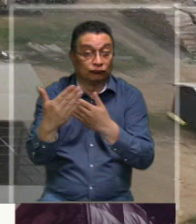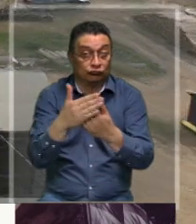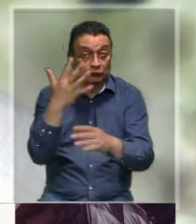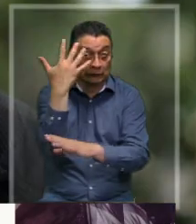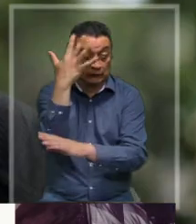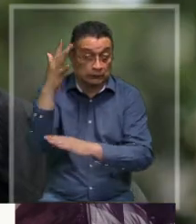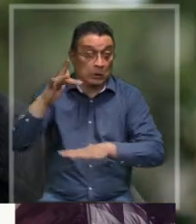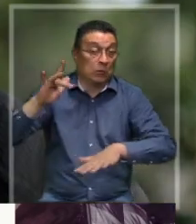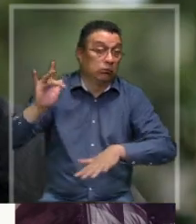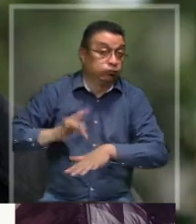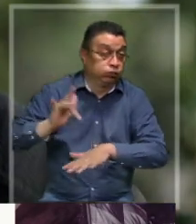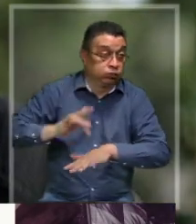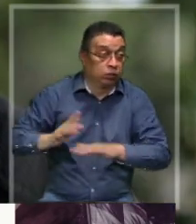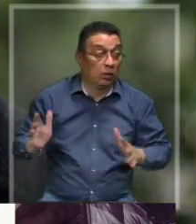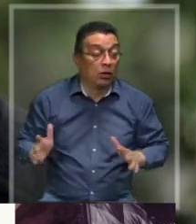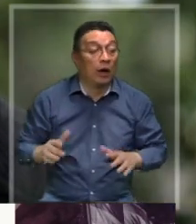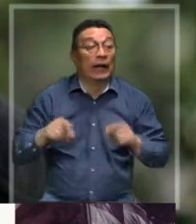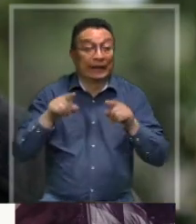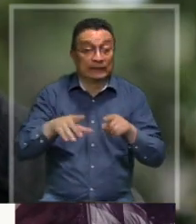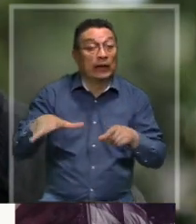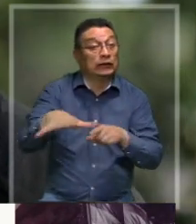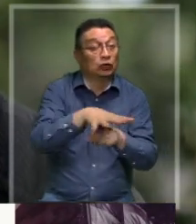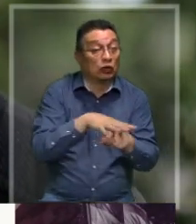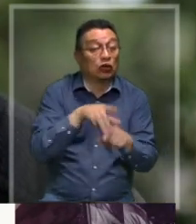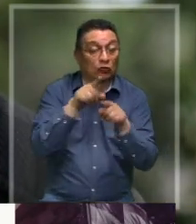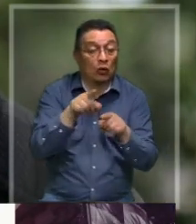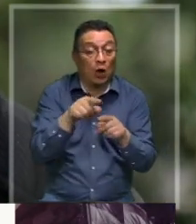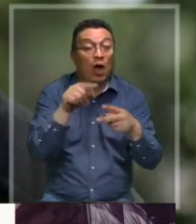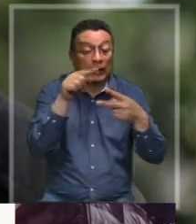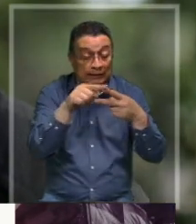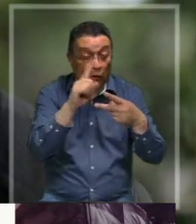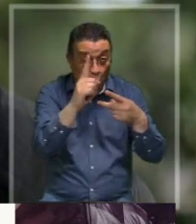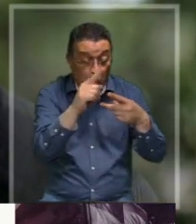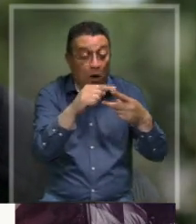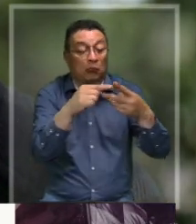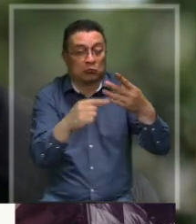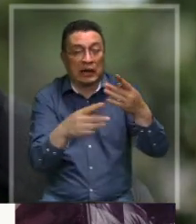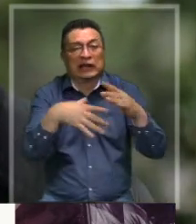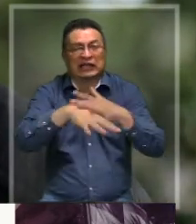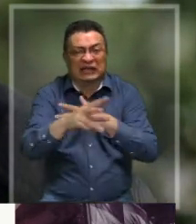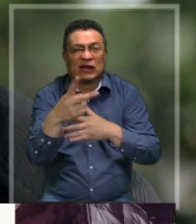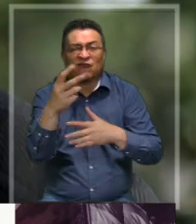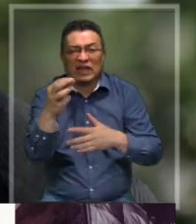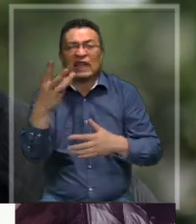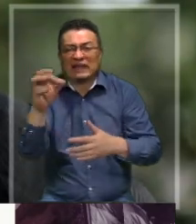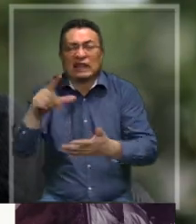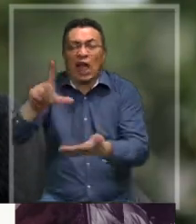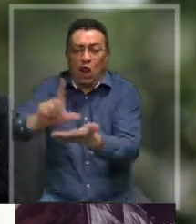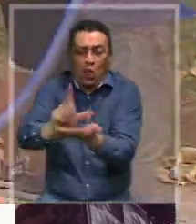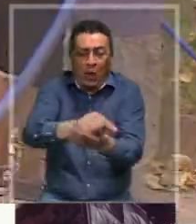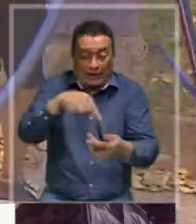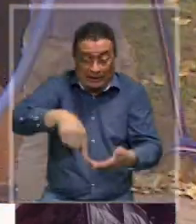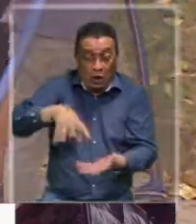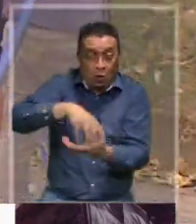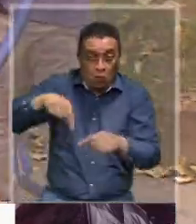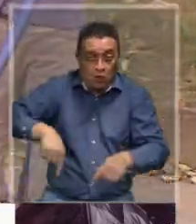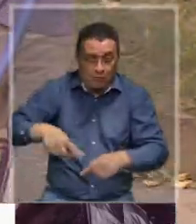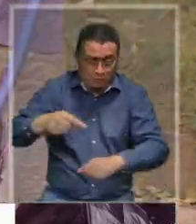agudiza. Esta situación, ustedes multiplíquenla pero por 15, 20, 30 puntos en nuestra comuna solamente.